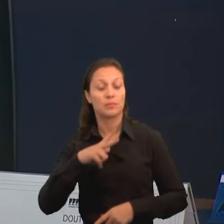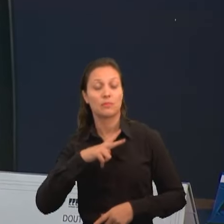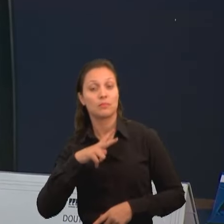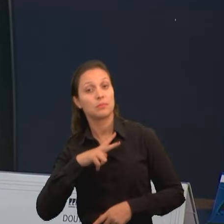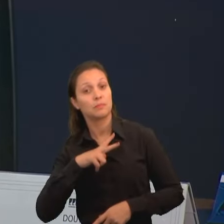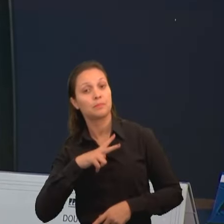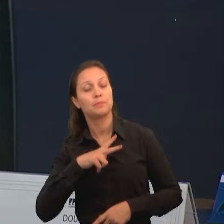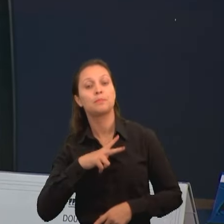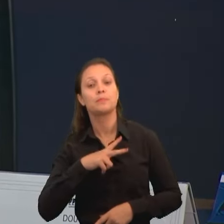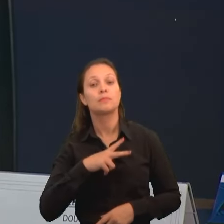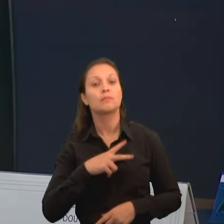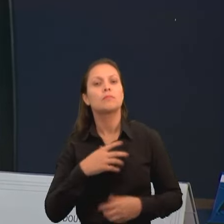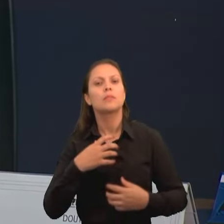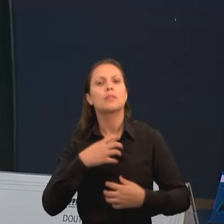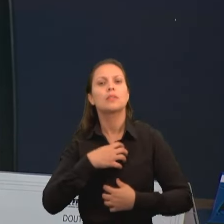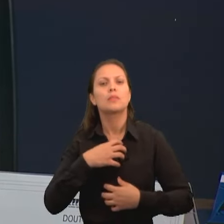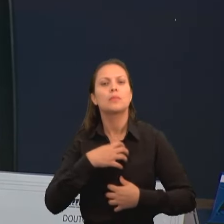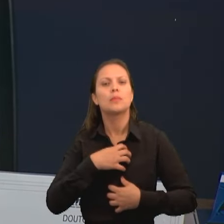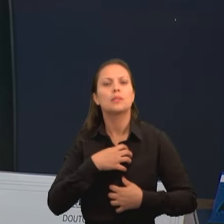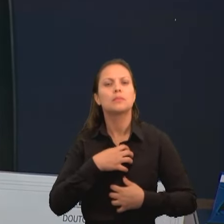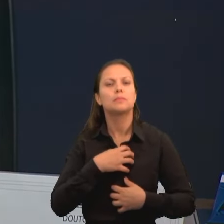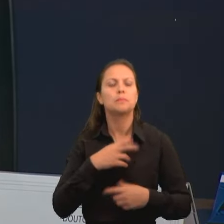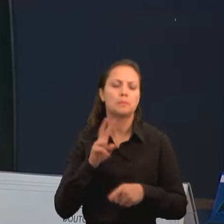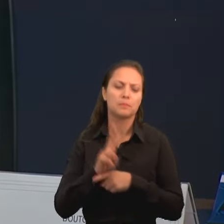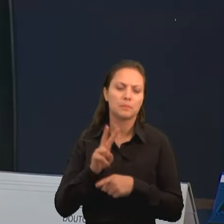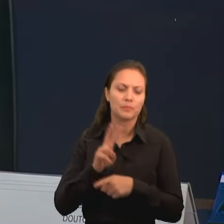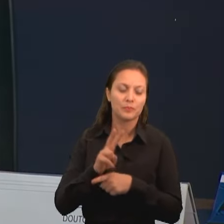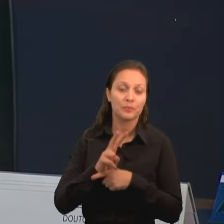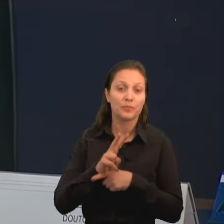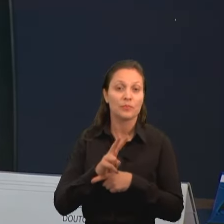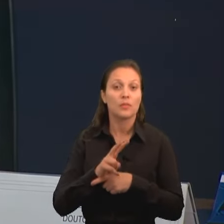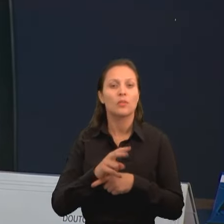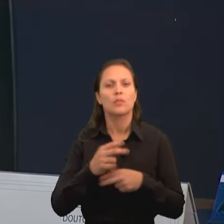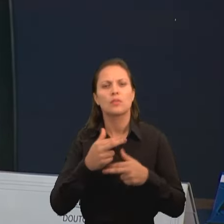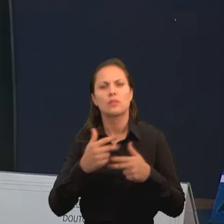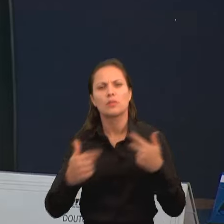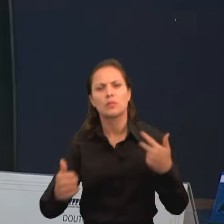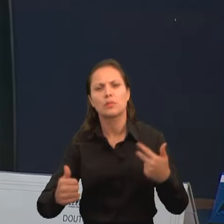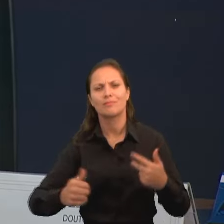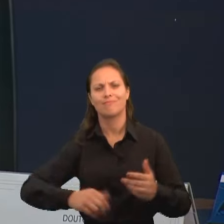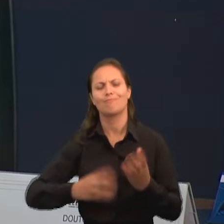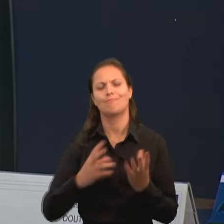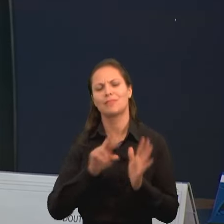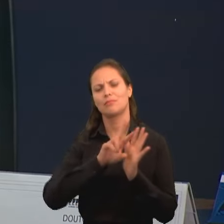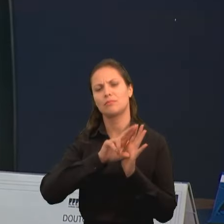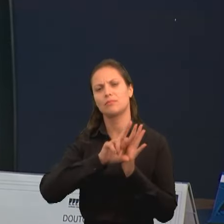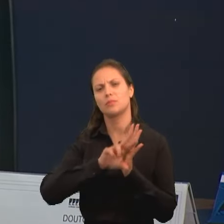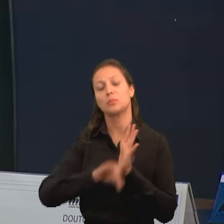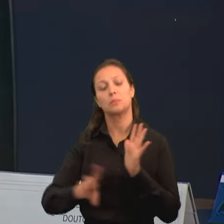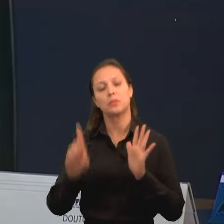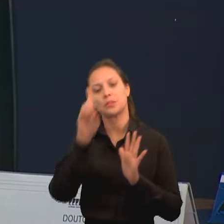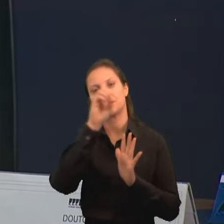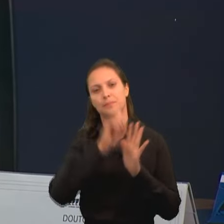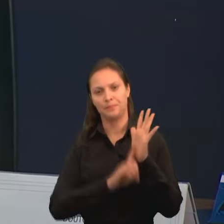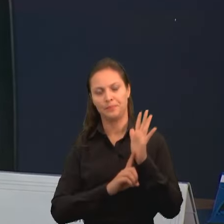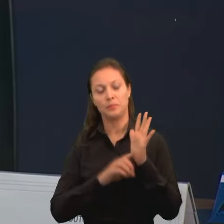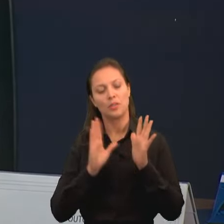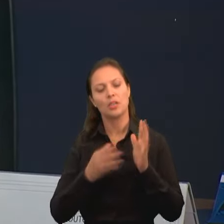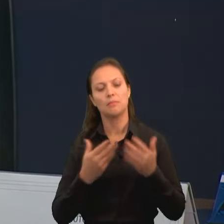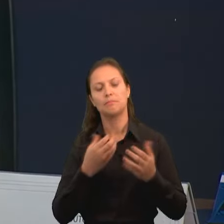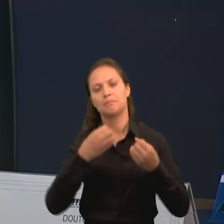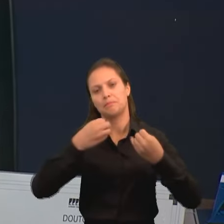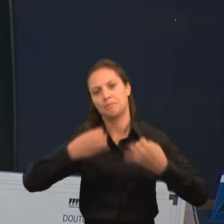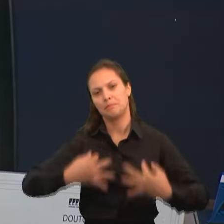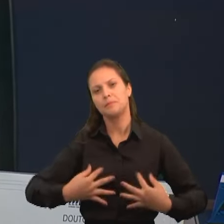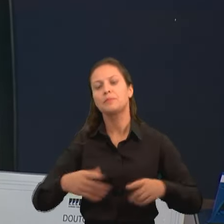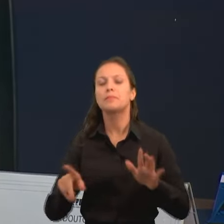la privacidad, consentimiento informado para proteger la confidencialidad, entre otros muchos derechos que